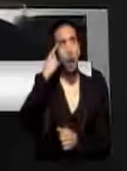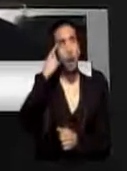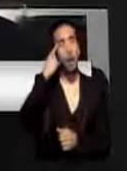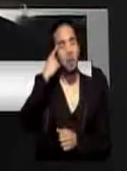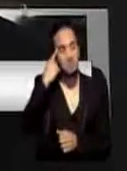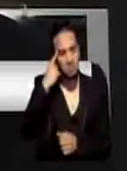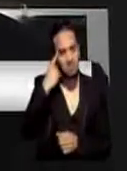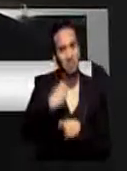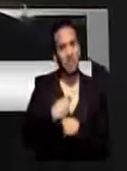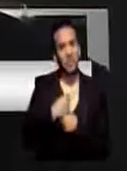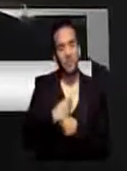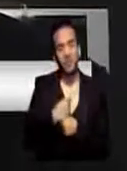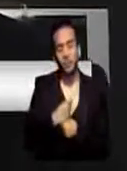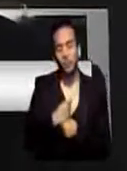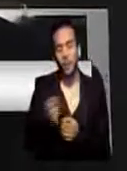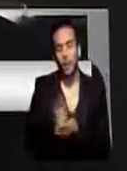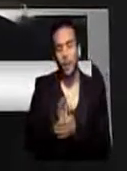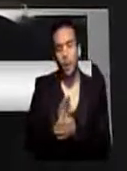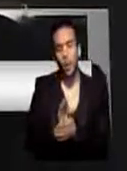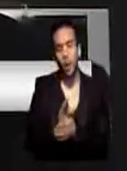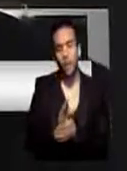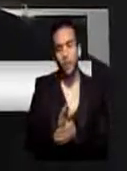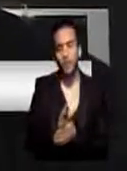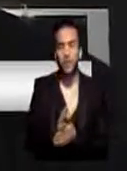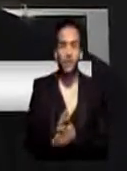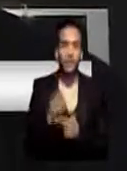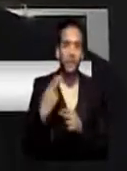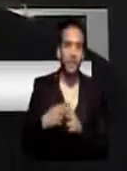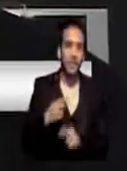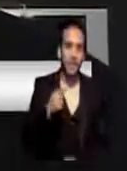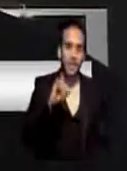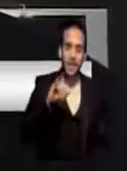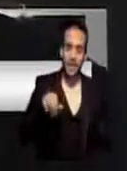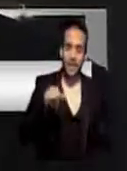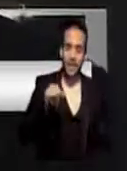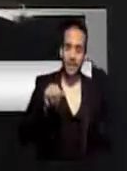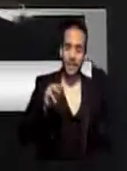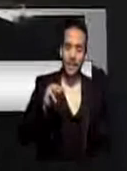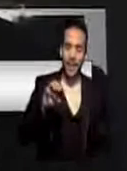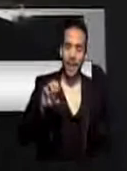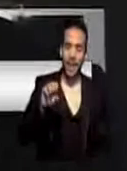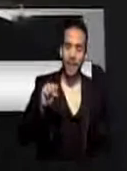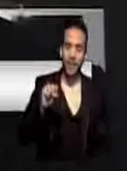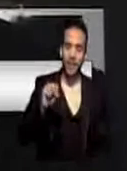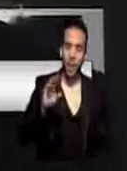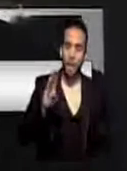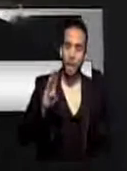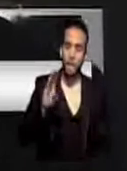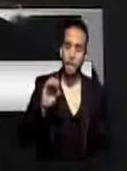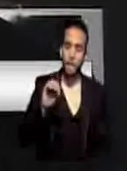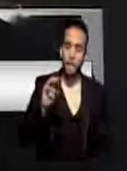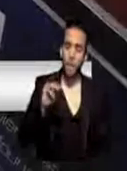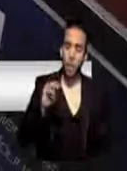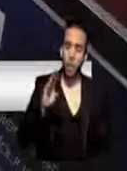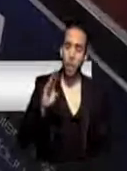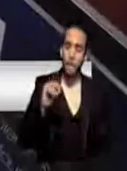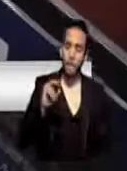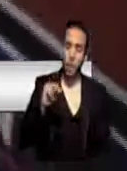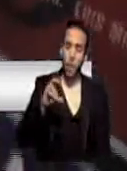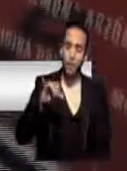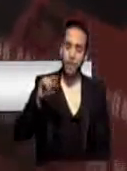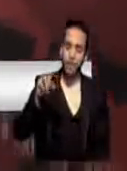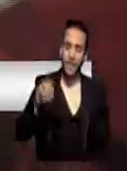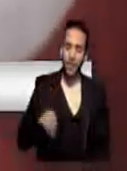película en Super 8, titulada James Bomboncito. Era el agente 007 y medio.